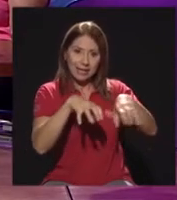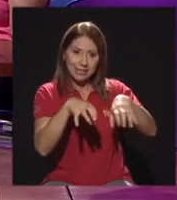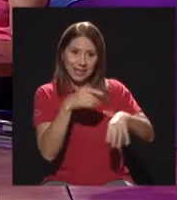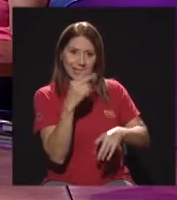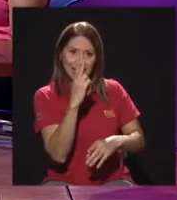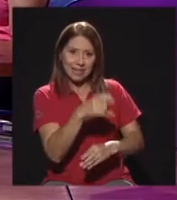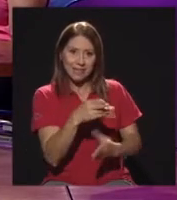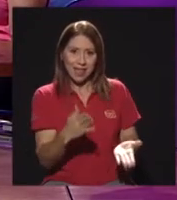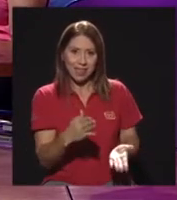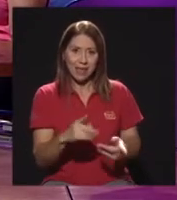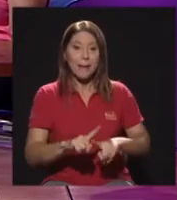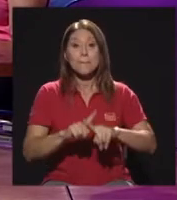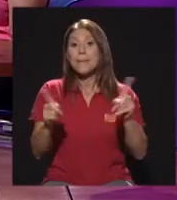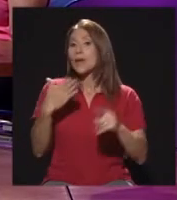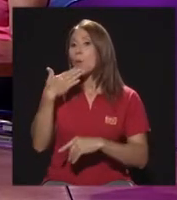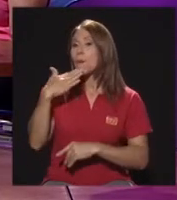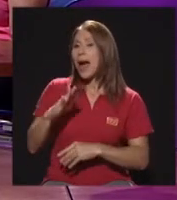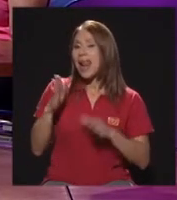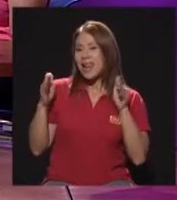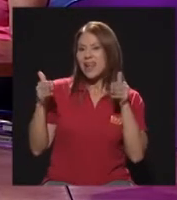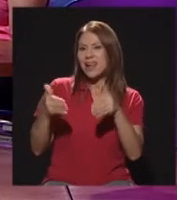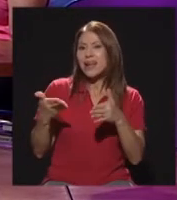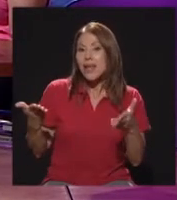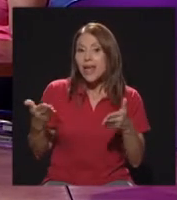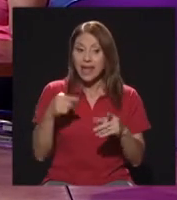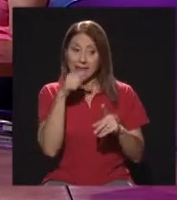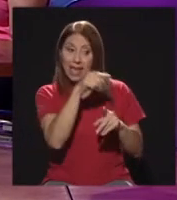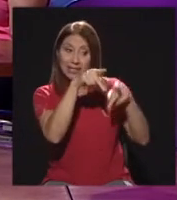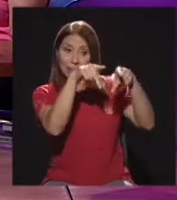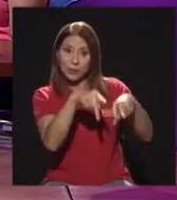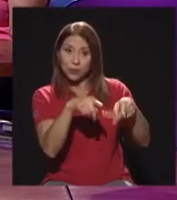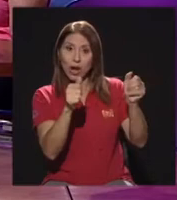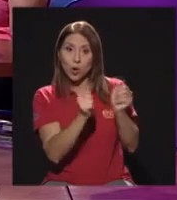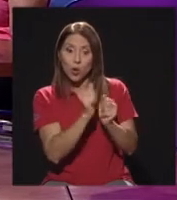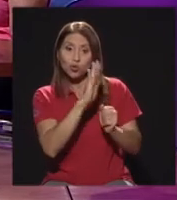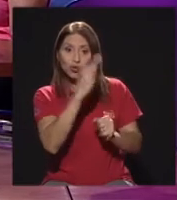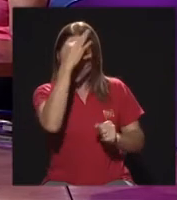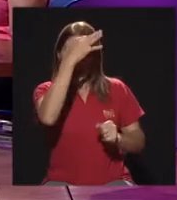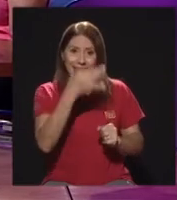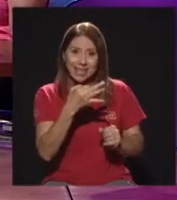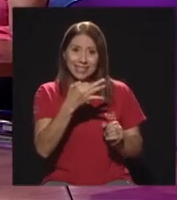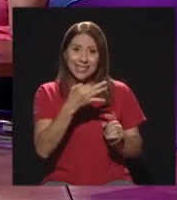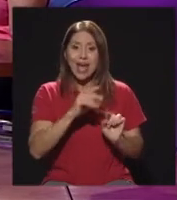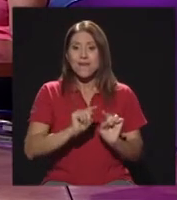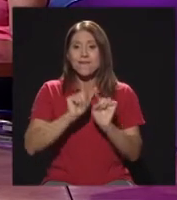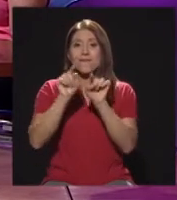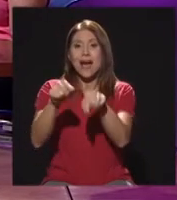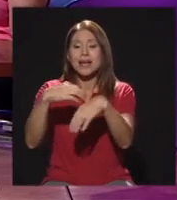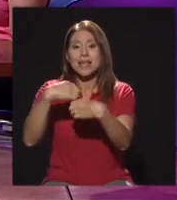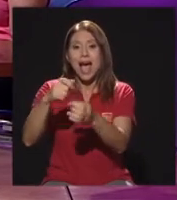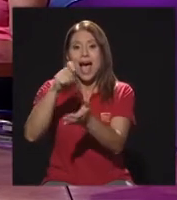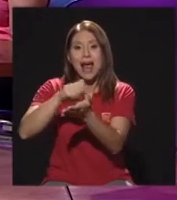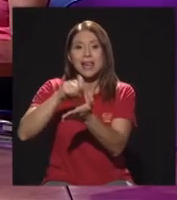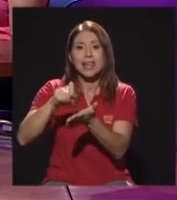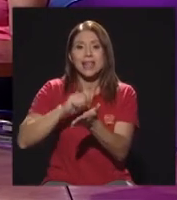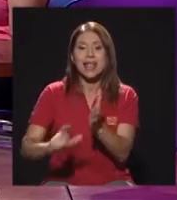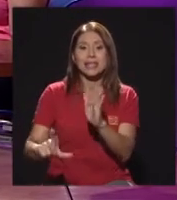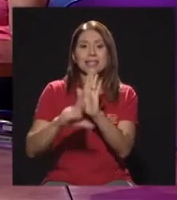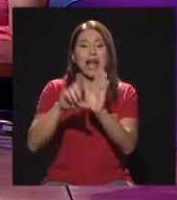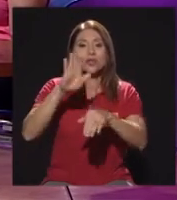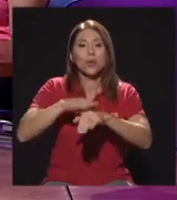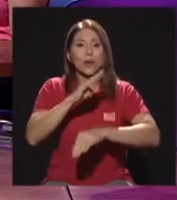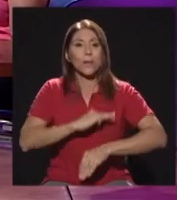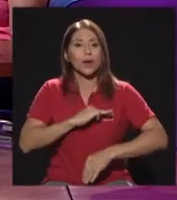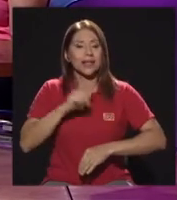como mal enfocado es que esa persona vaya con su creencia a legislar sobre la moral sexual de